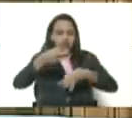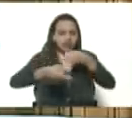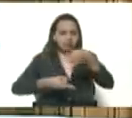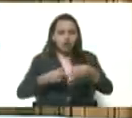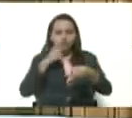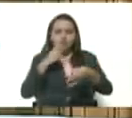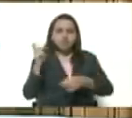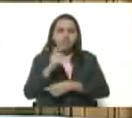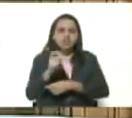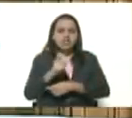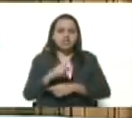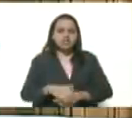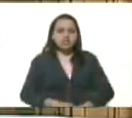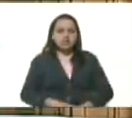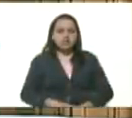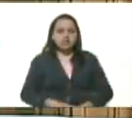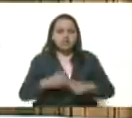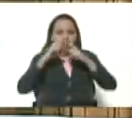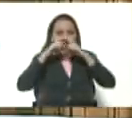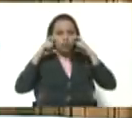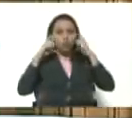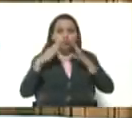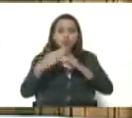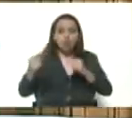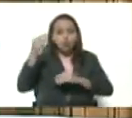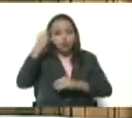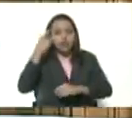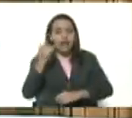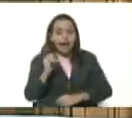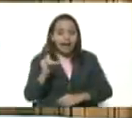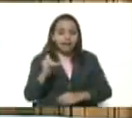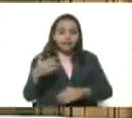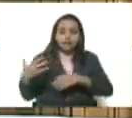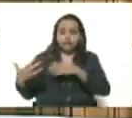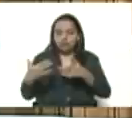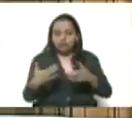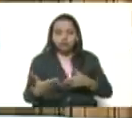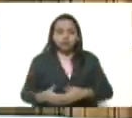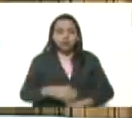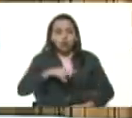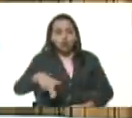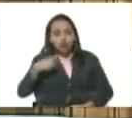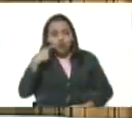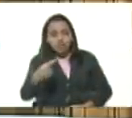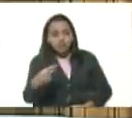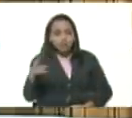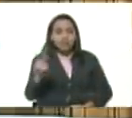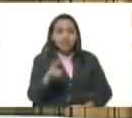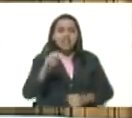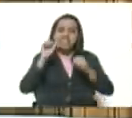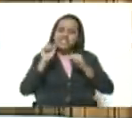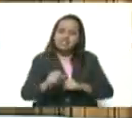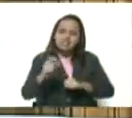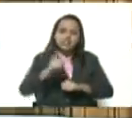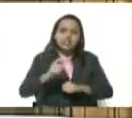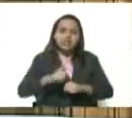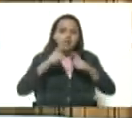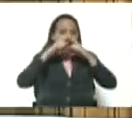es necesario llevar el tapabocas todo el tiempo. Y bueno, todo ese debate. Nosotros decimos de Venezuela, sí es